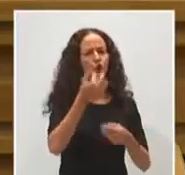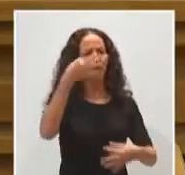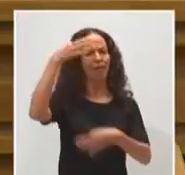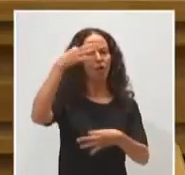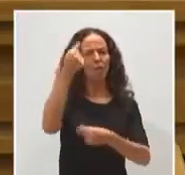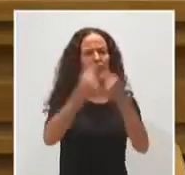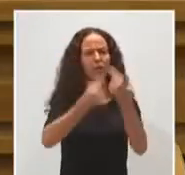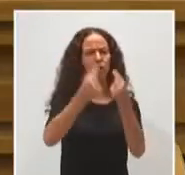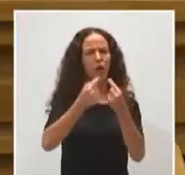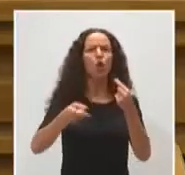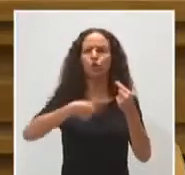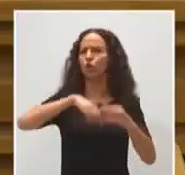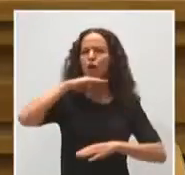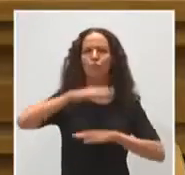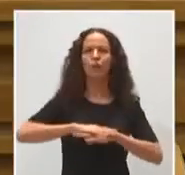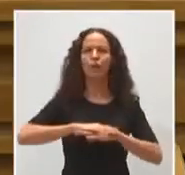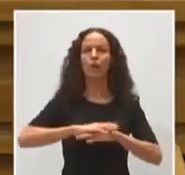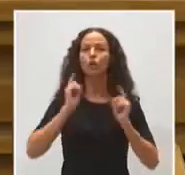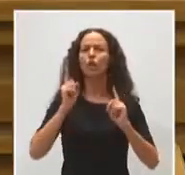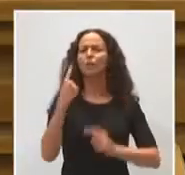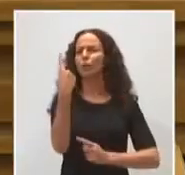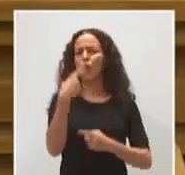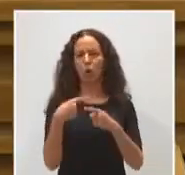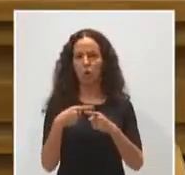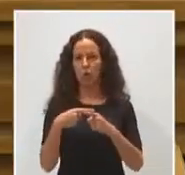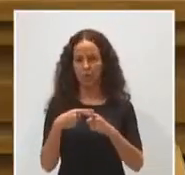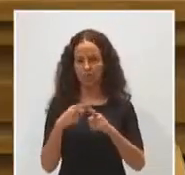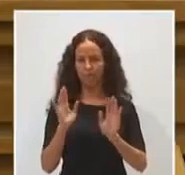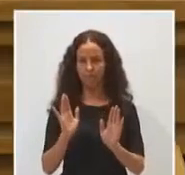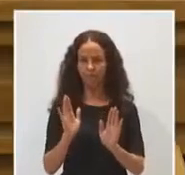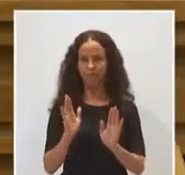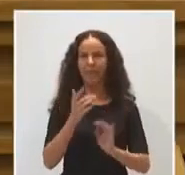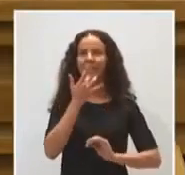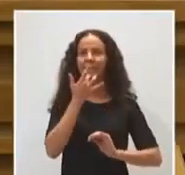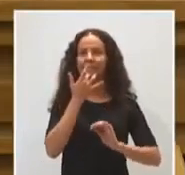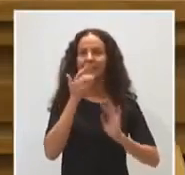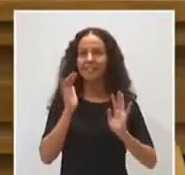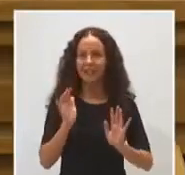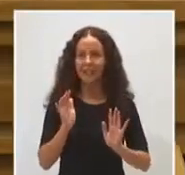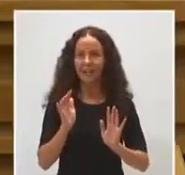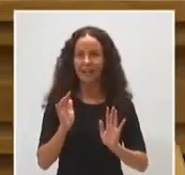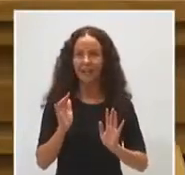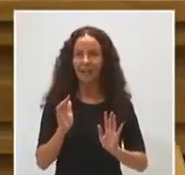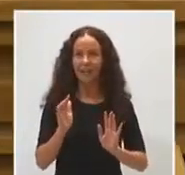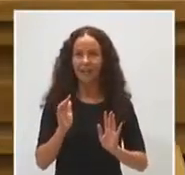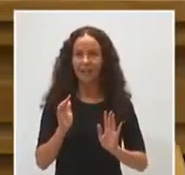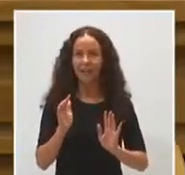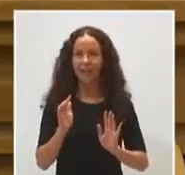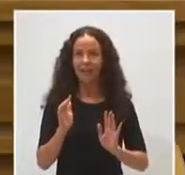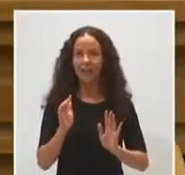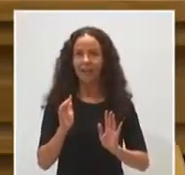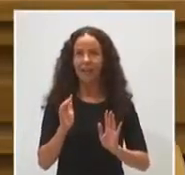vamos a cumplir sólo hay una objeción y es que si en el estado hay demasiada estrechez de